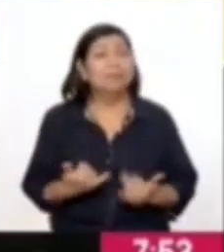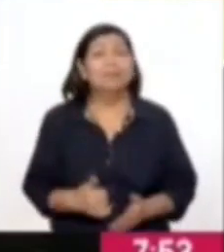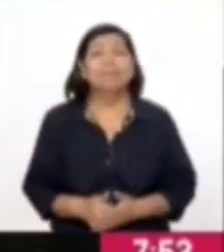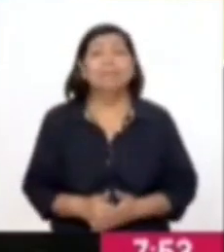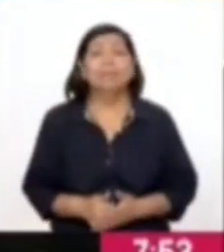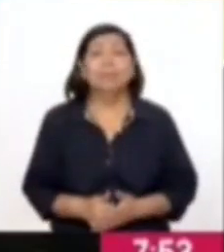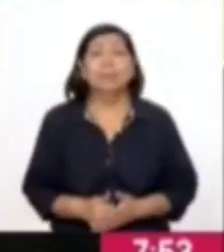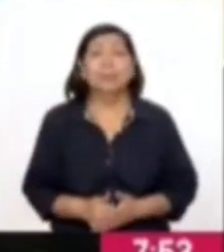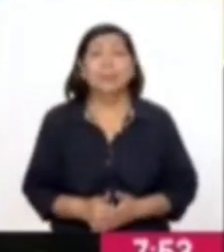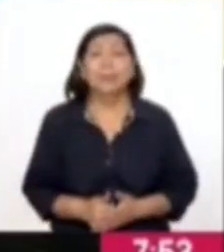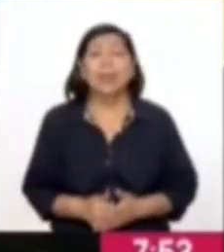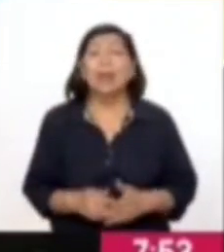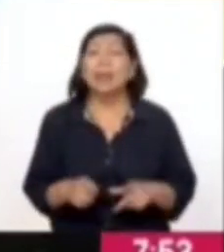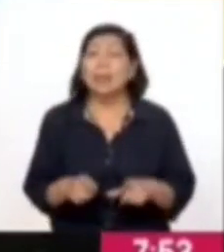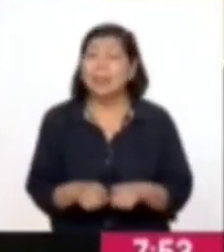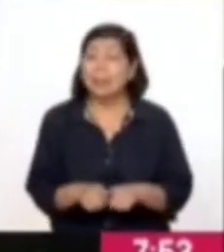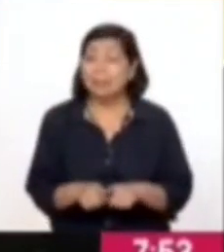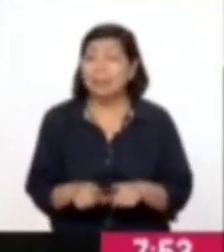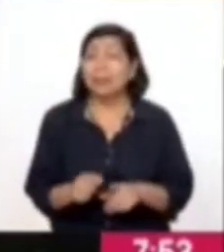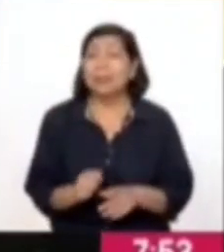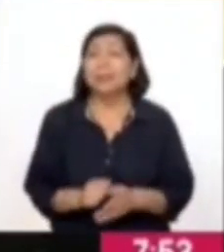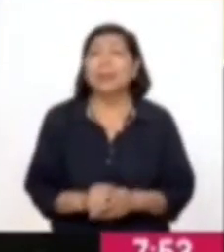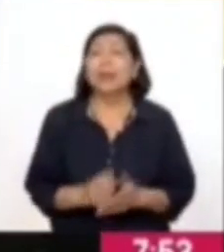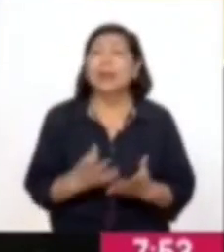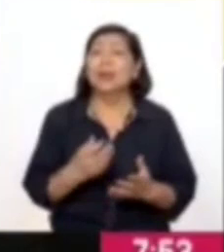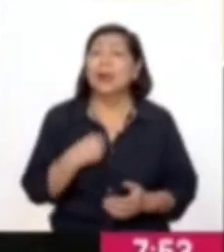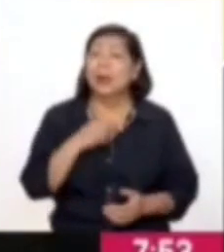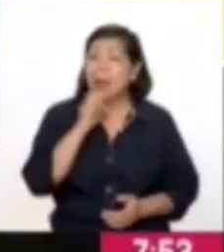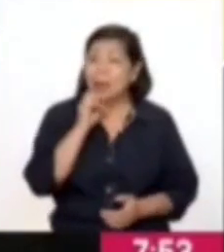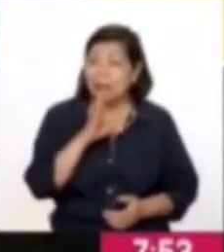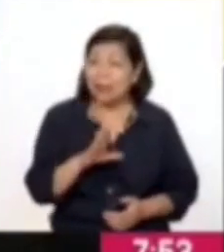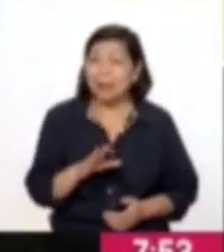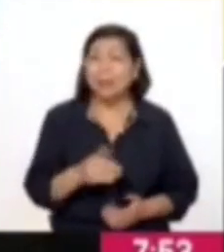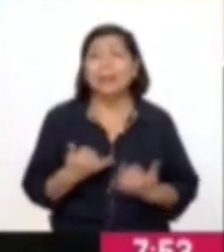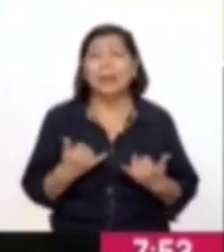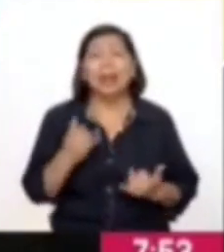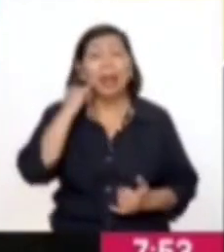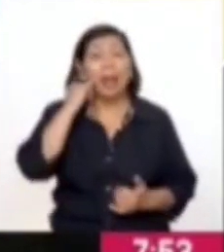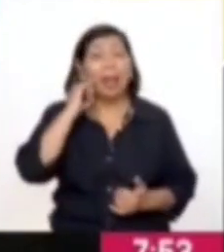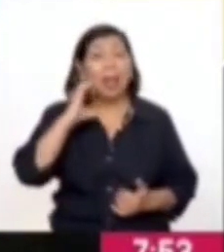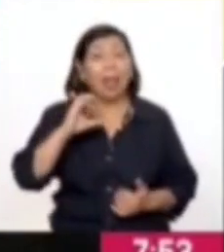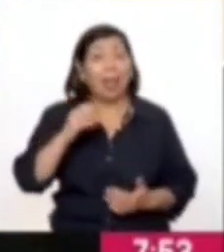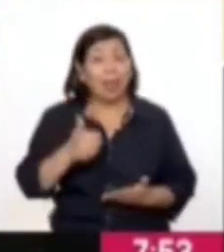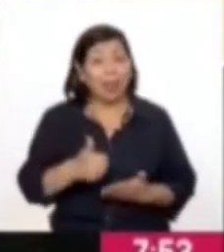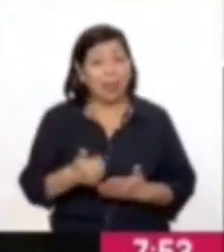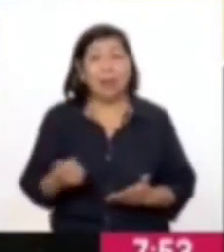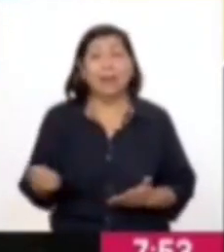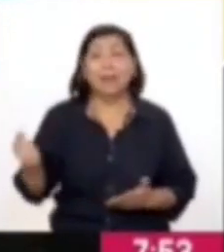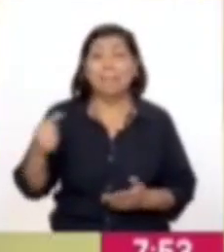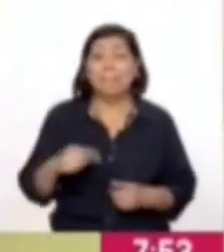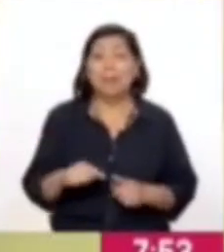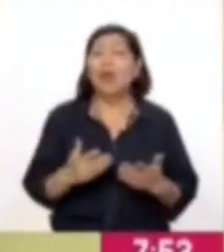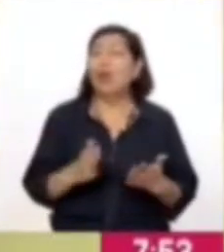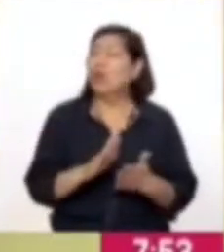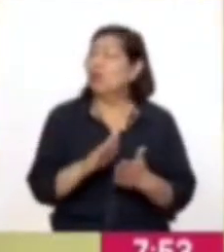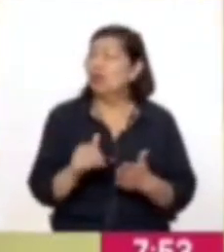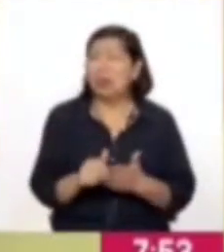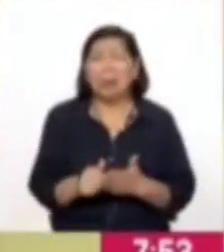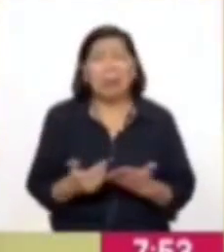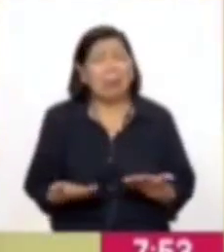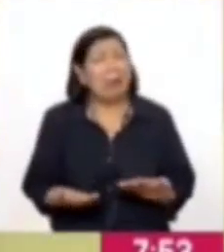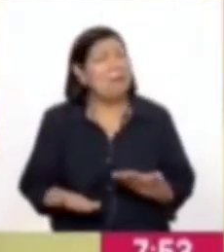Exactamente. Bueno, y para terminar, quería comentarte que Ica, bueno, me imagino que has venido a Ica, pero tiene todas